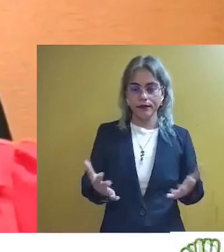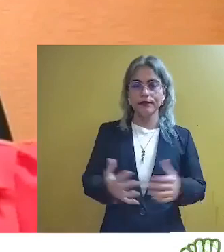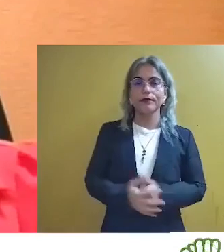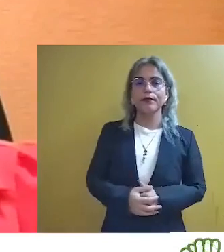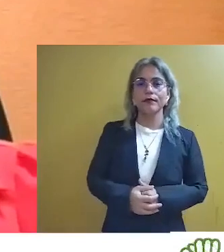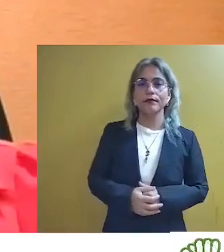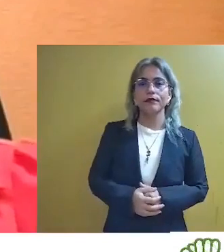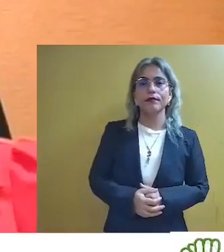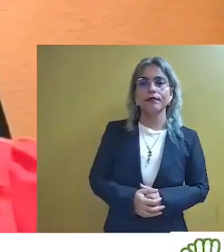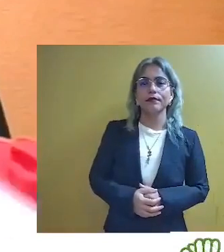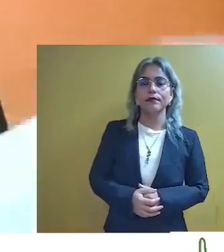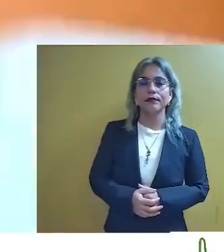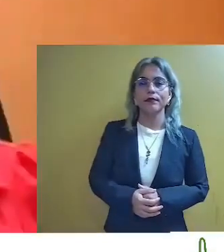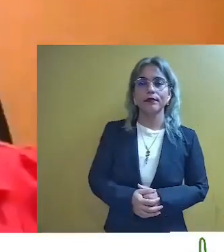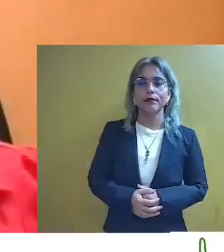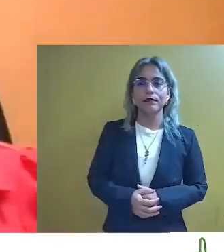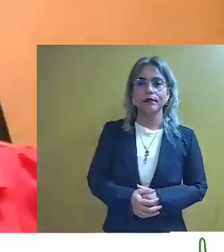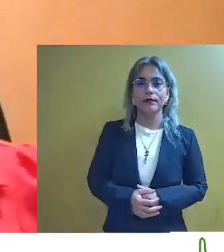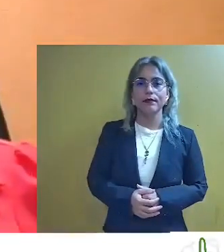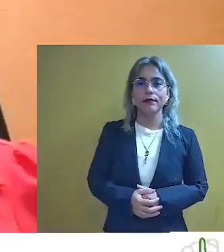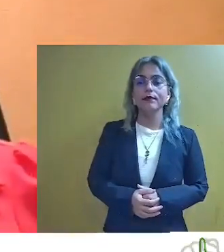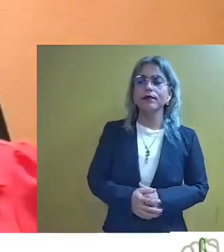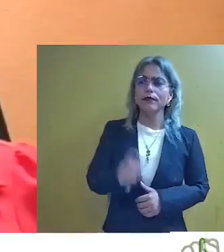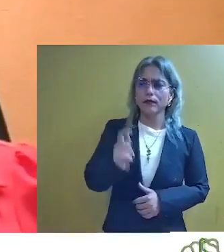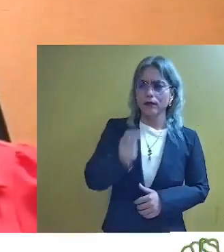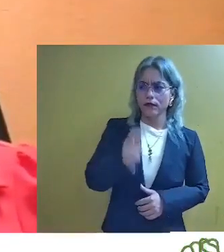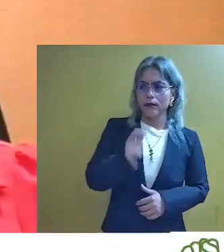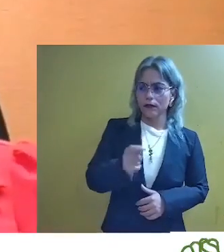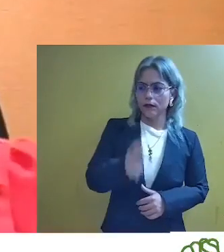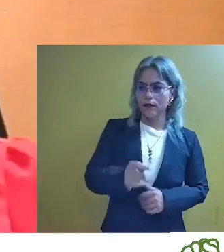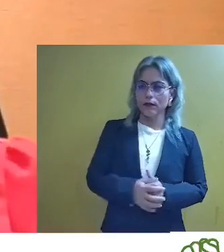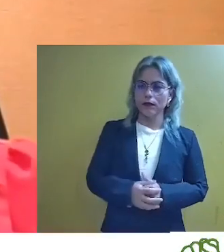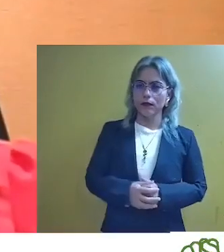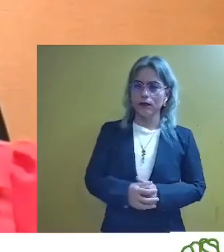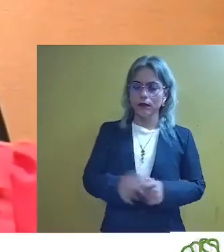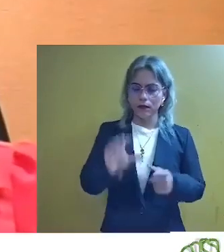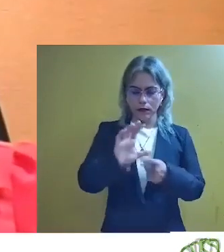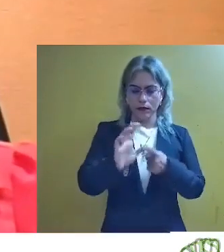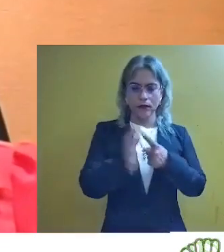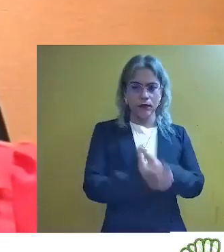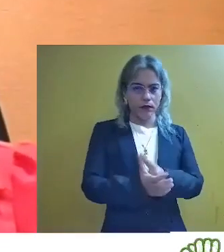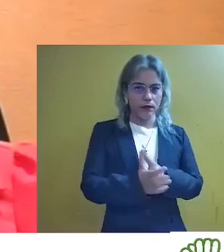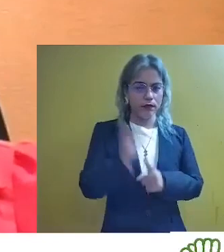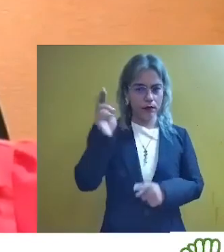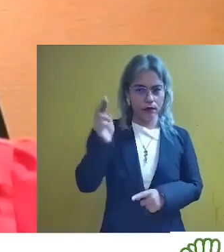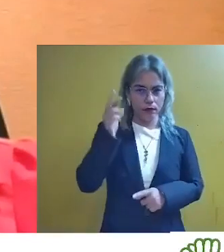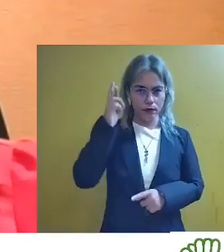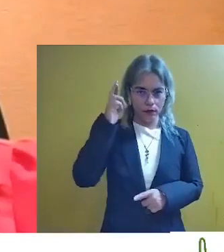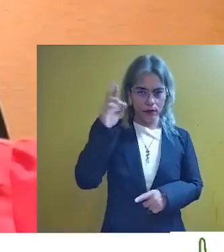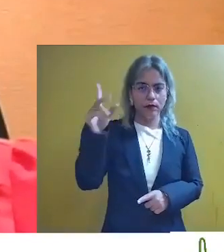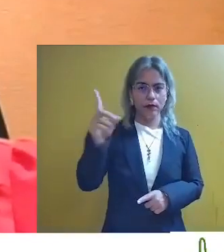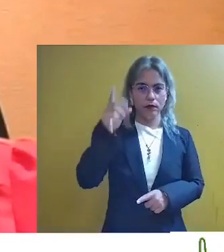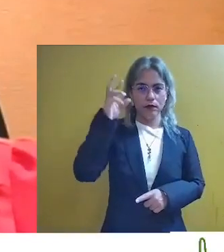de defensa ni de excepciones por parte del Comité Directivo Estatal del Partido